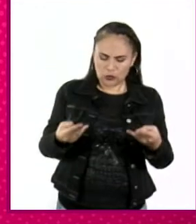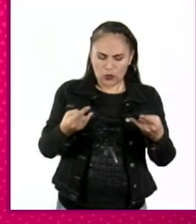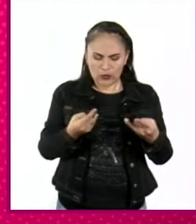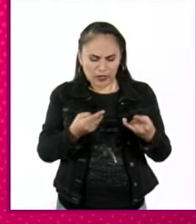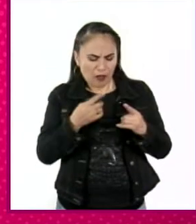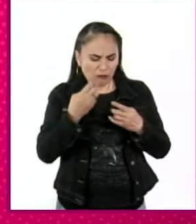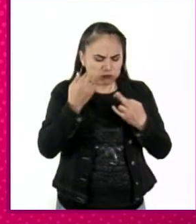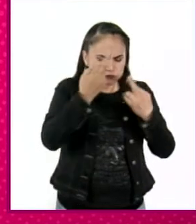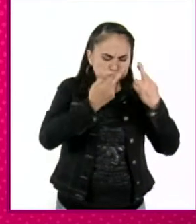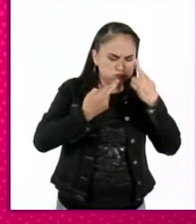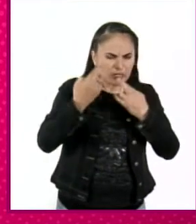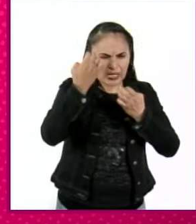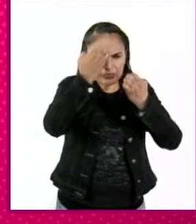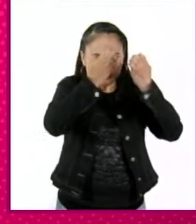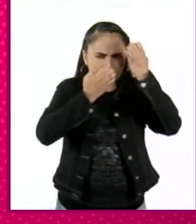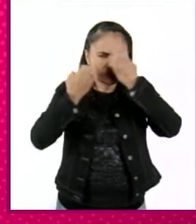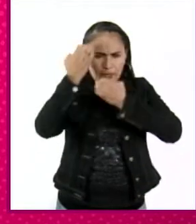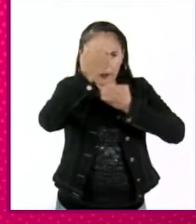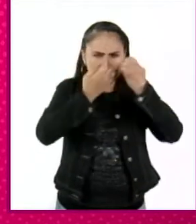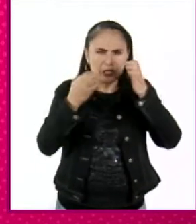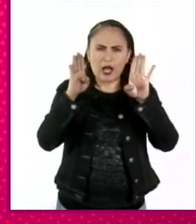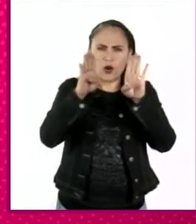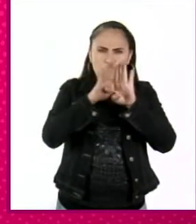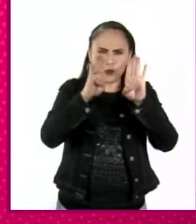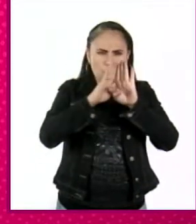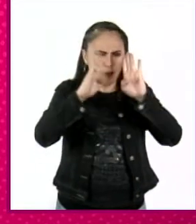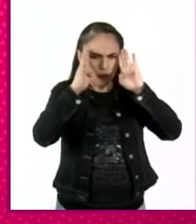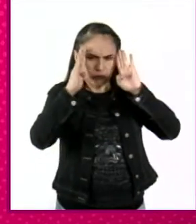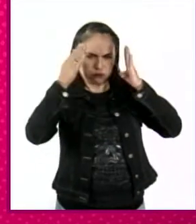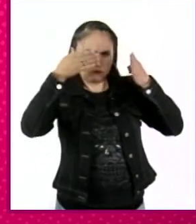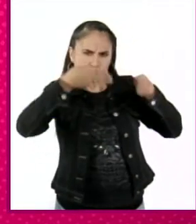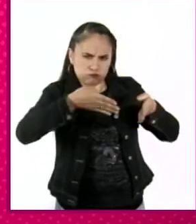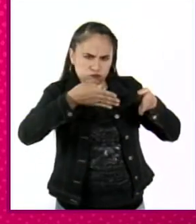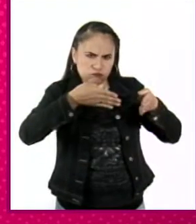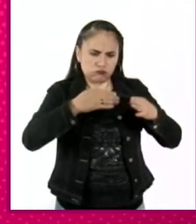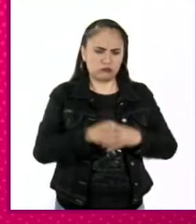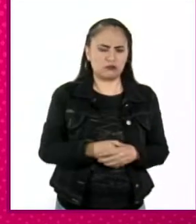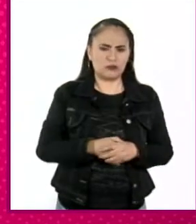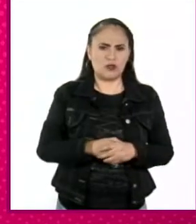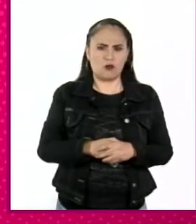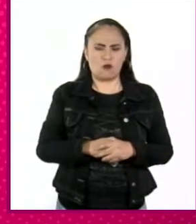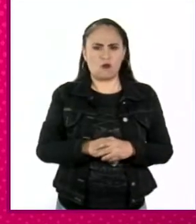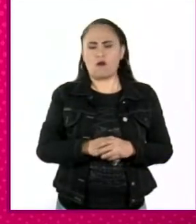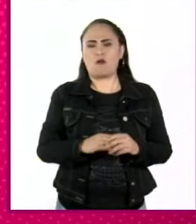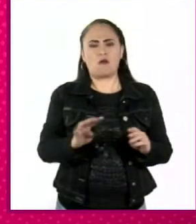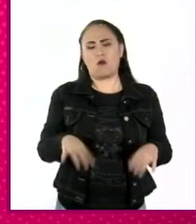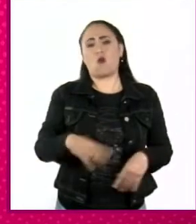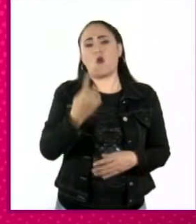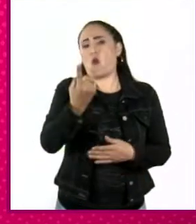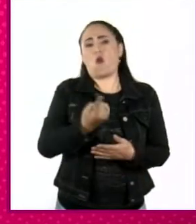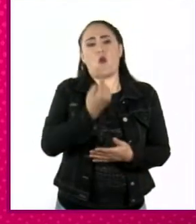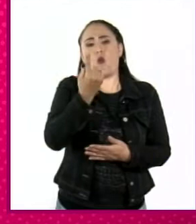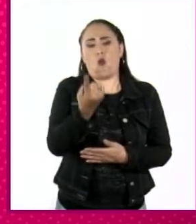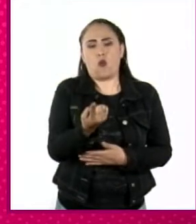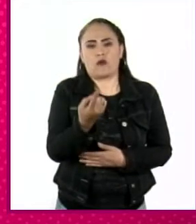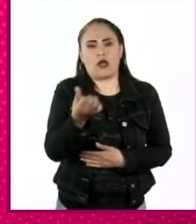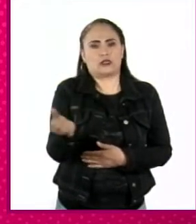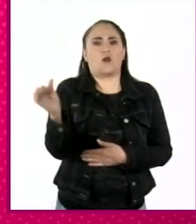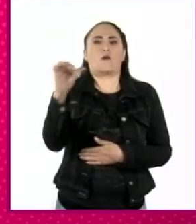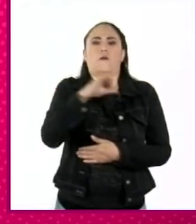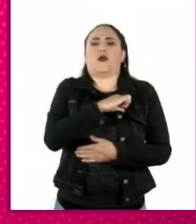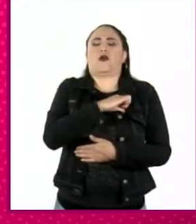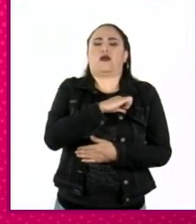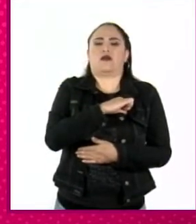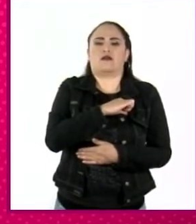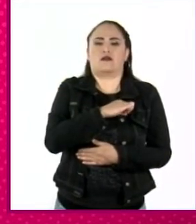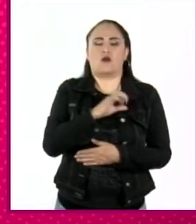debido con un enfoque eurocentrista, lo cual pues es de alguna